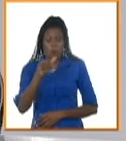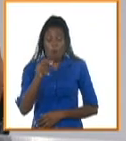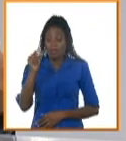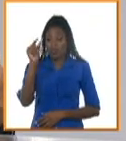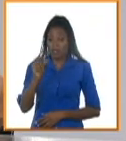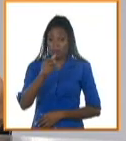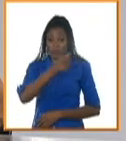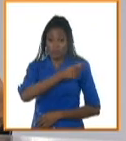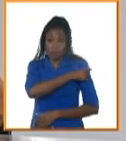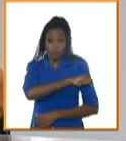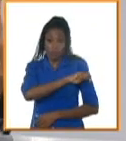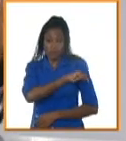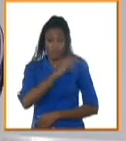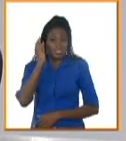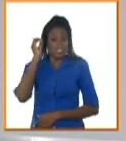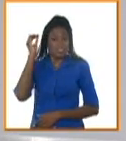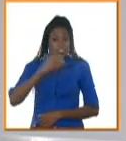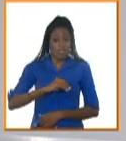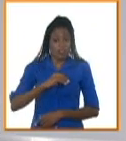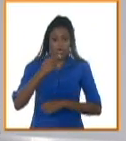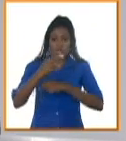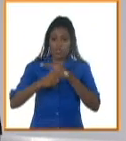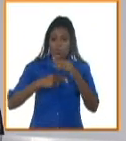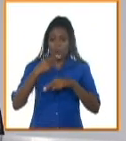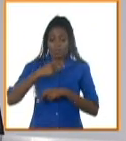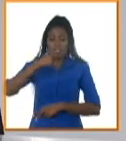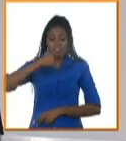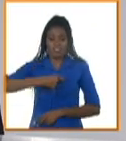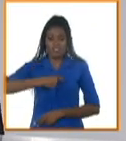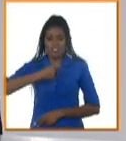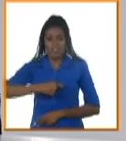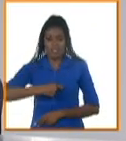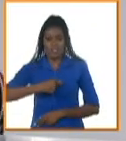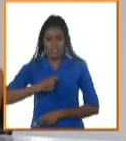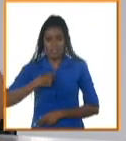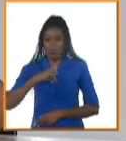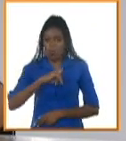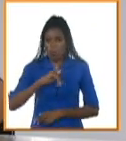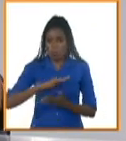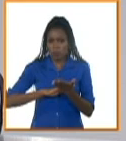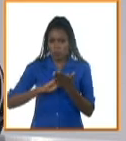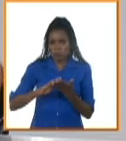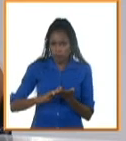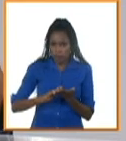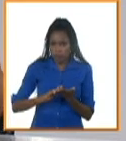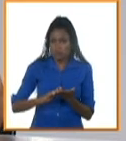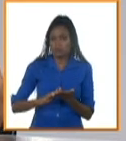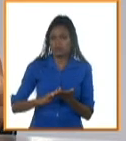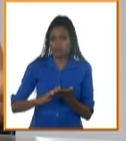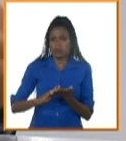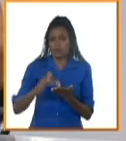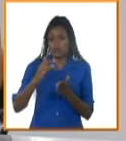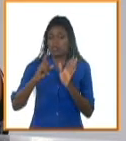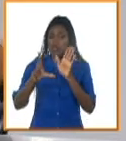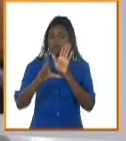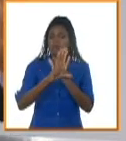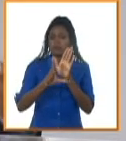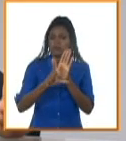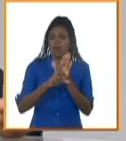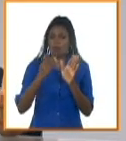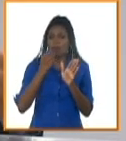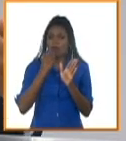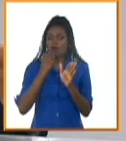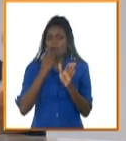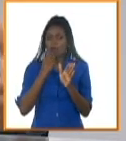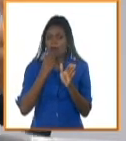que ya conoce sus ventajas ejerza el derecho que le da también la legislación que le da la ley de poder